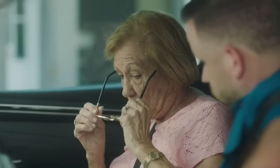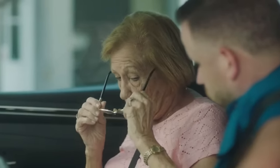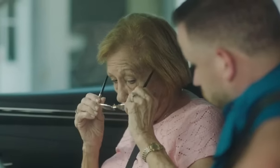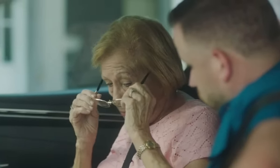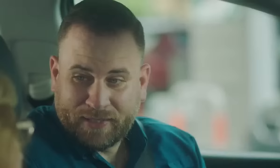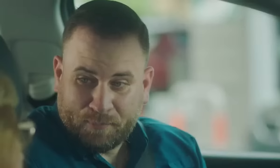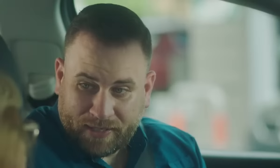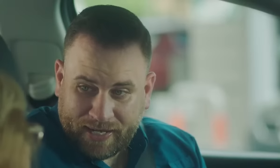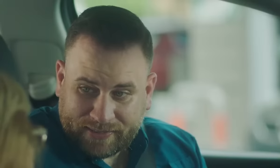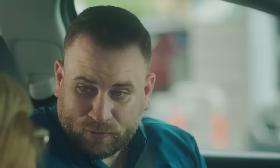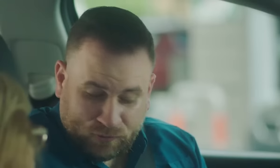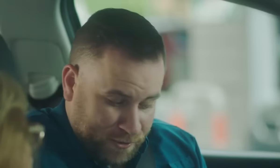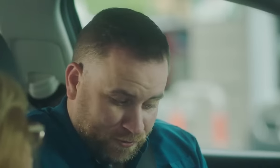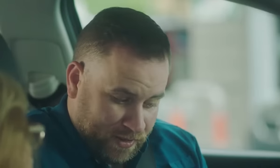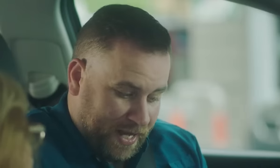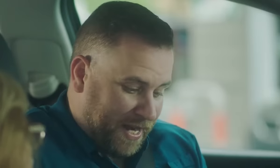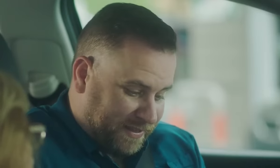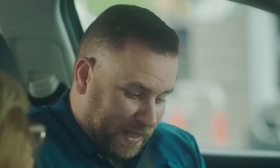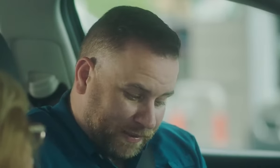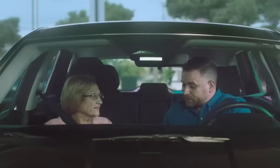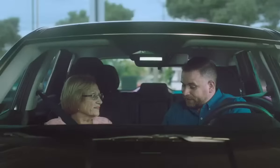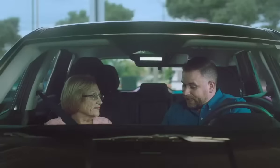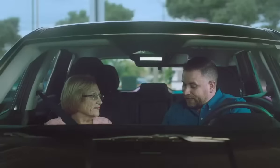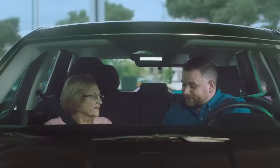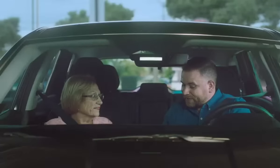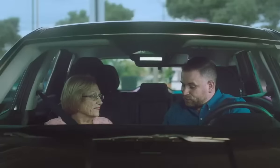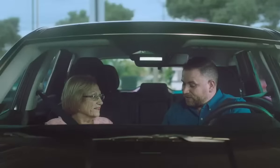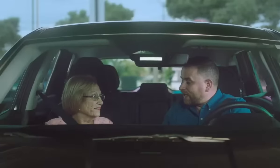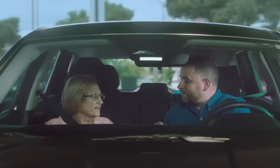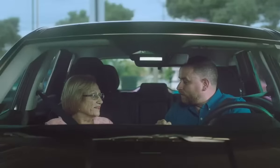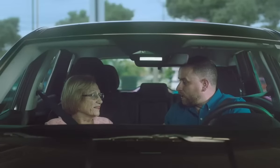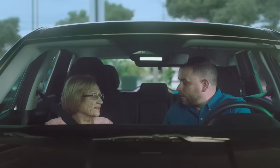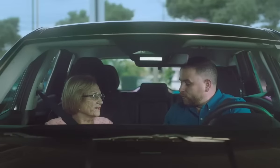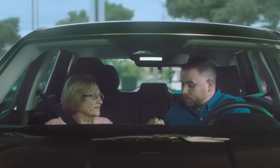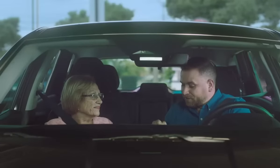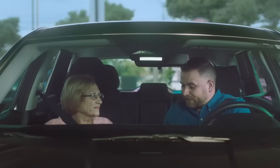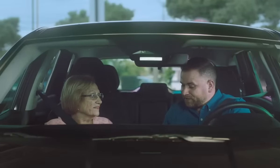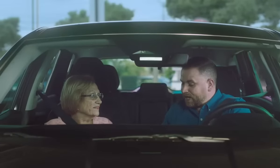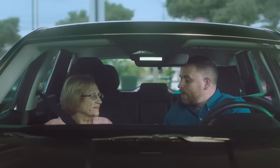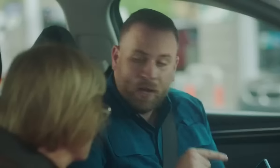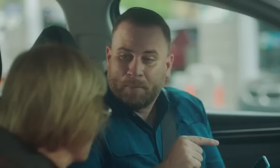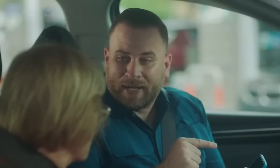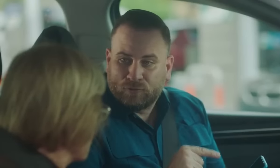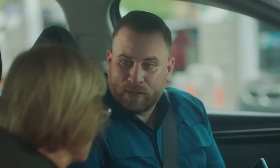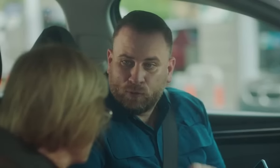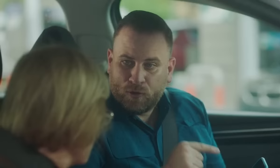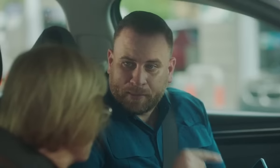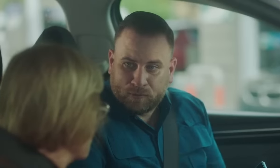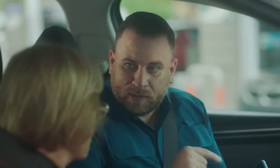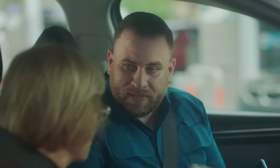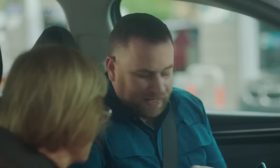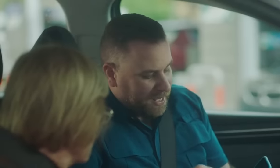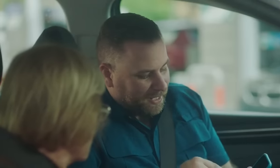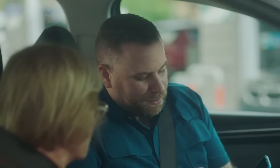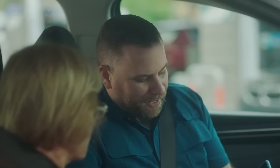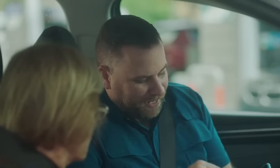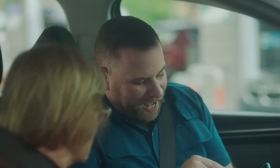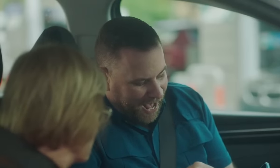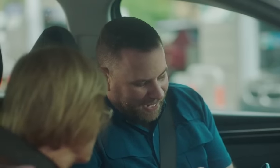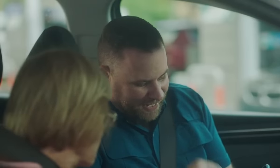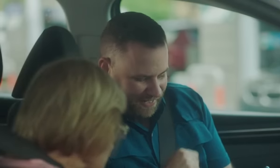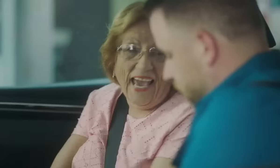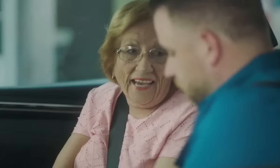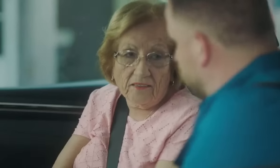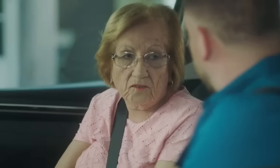espejuelos. Después de registrar tu sello, el sistema te va a indicar que selecciones a la aseguradora de tu preferencia para tu seguro de responsabilidad y